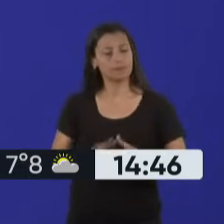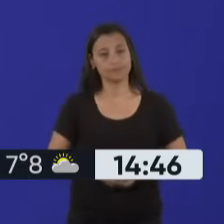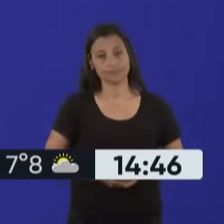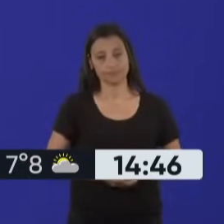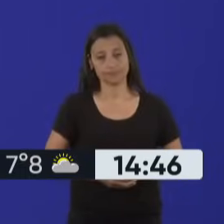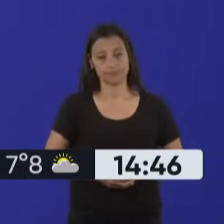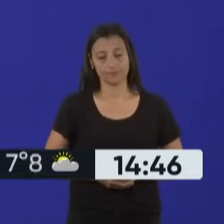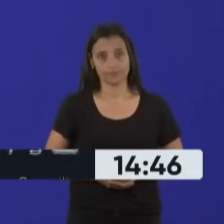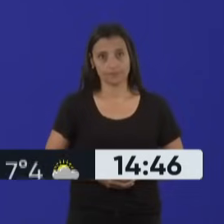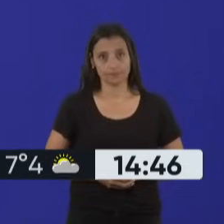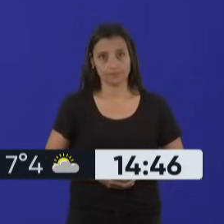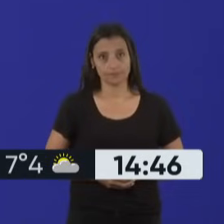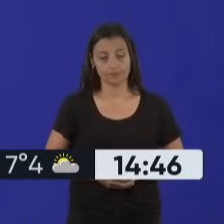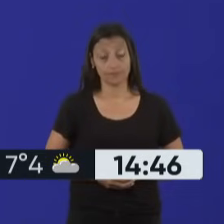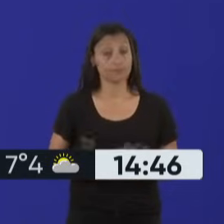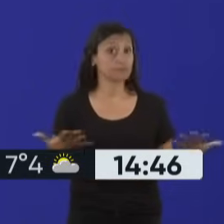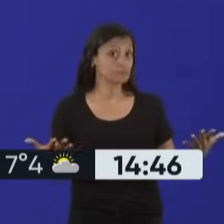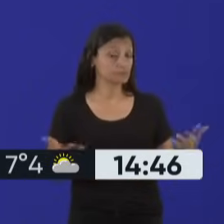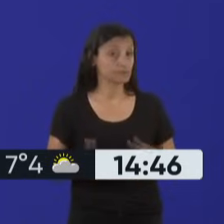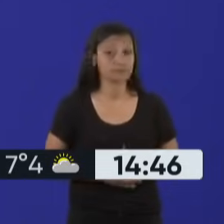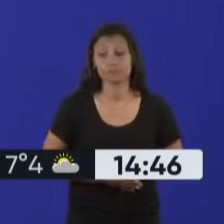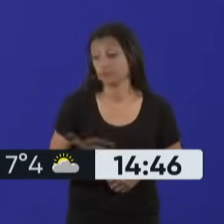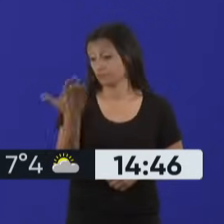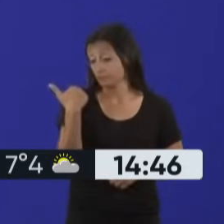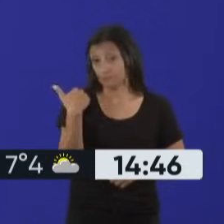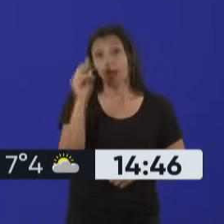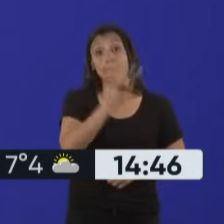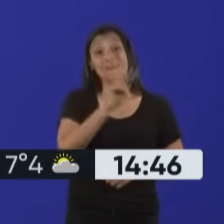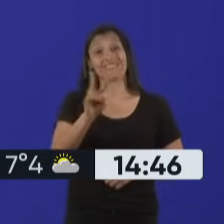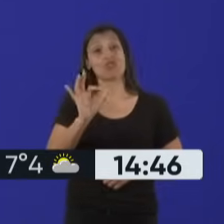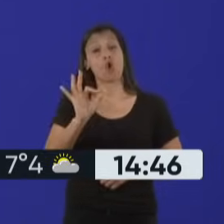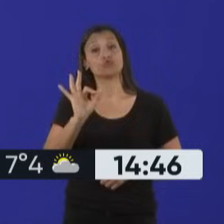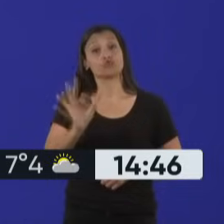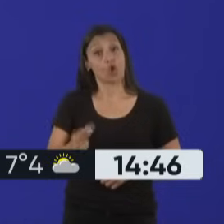Porque cuando en el 22 de octubre